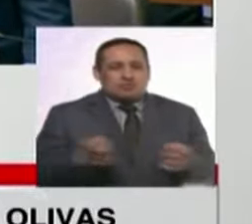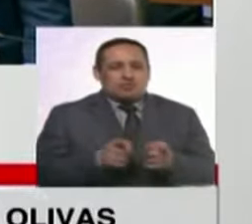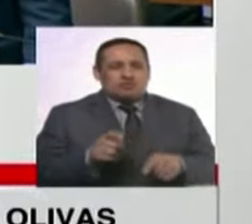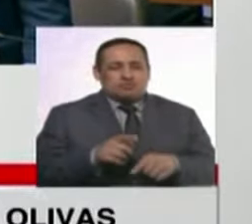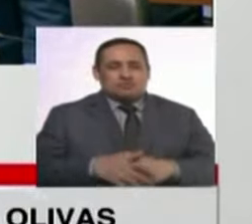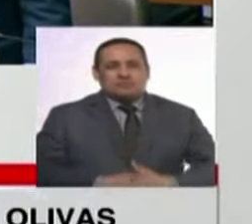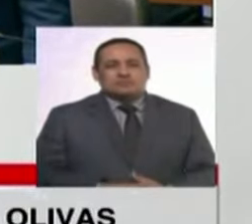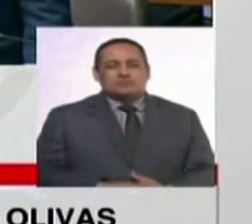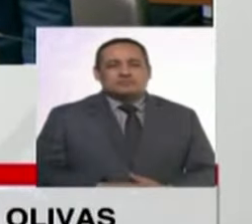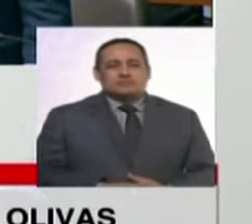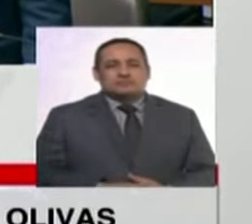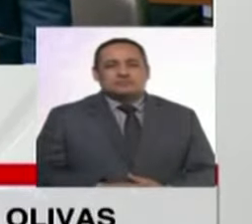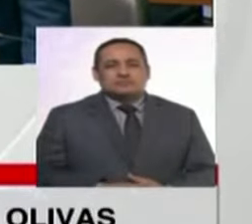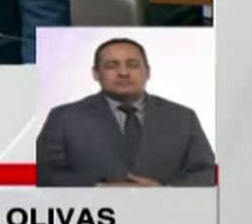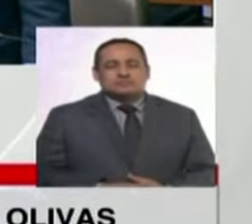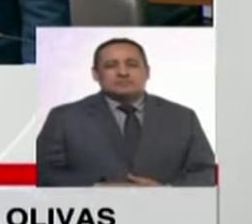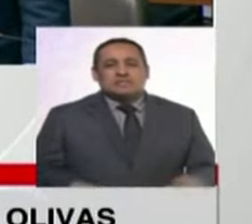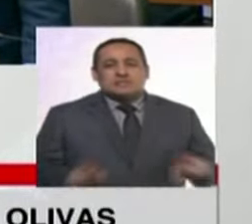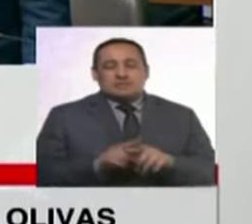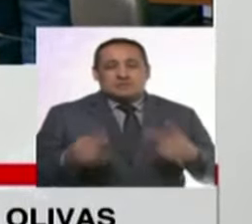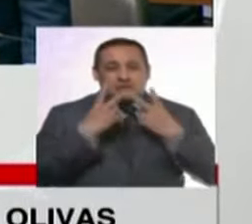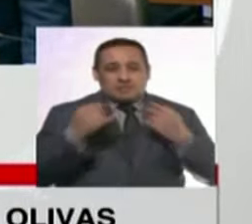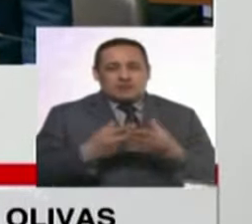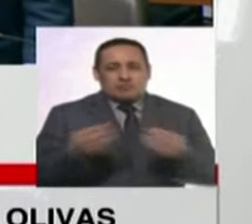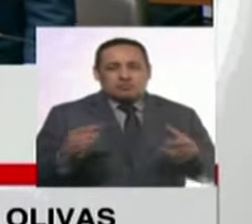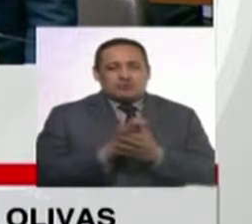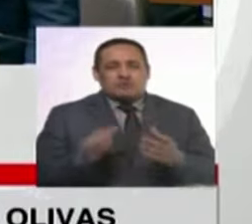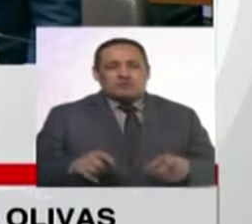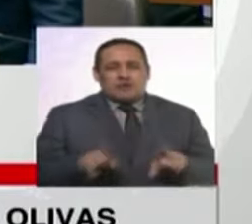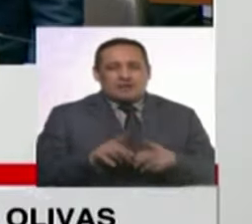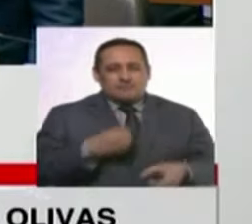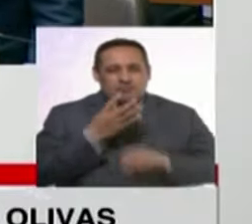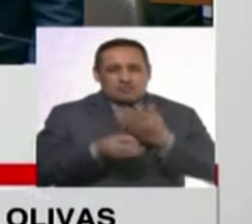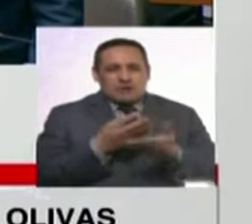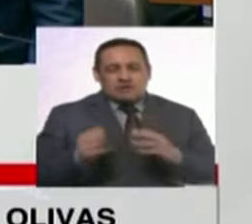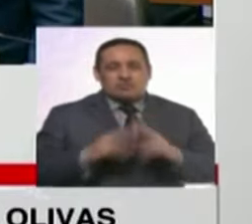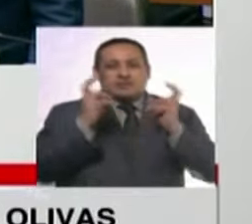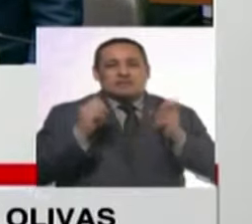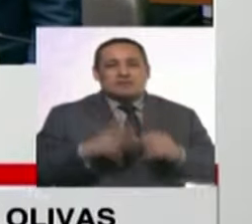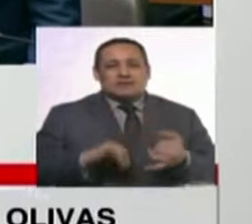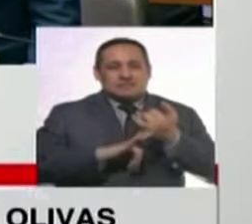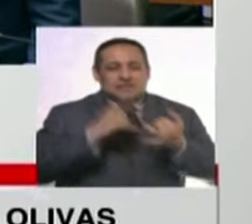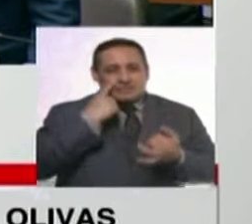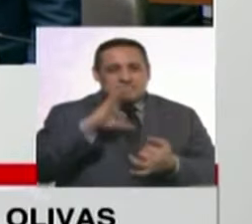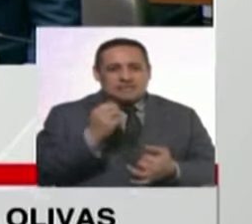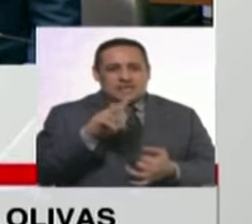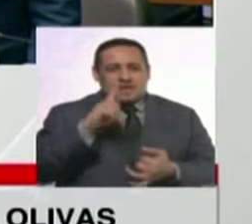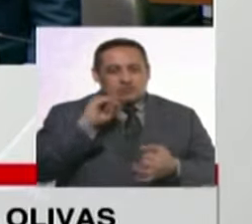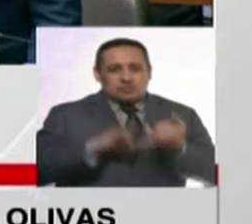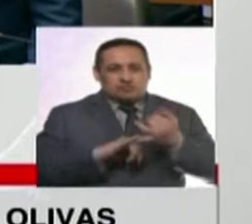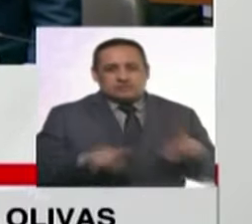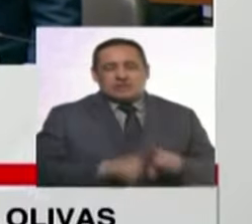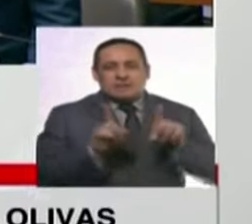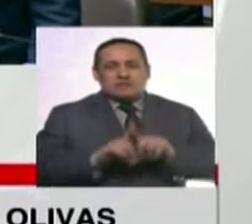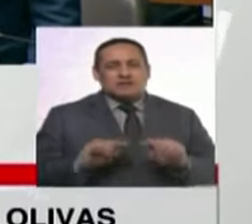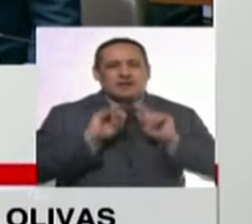plazo y a muchos colegas han manifestado el tema del sicariato las